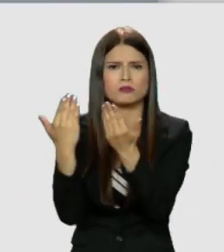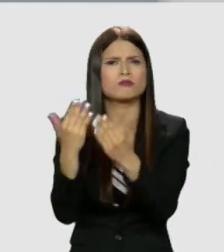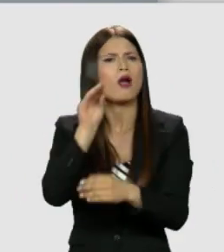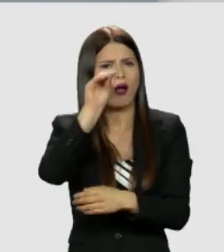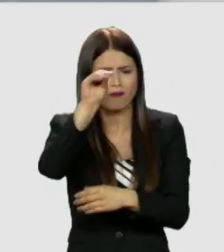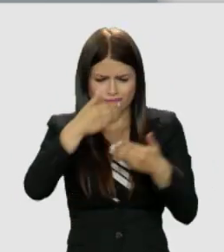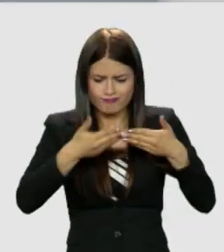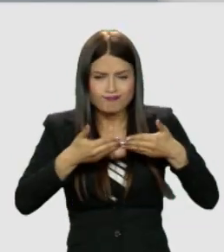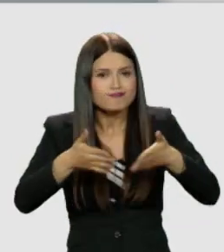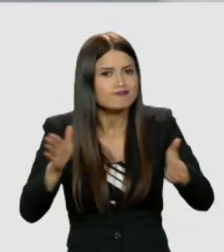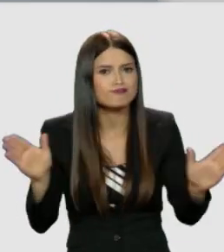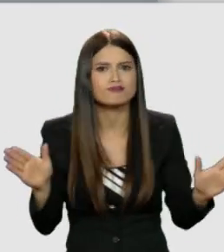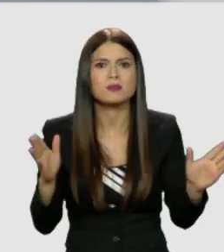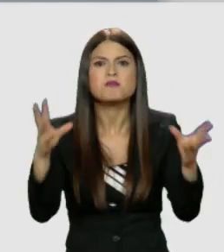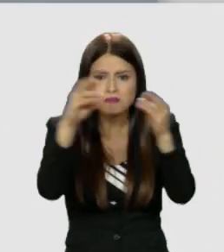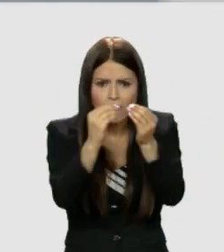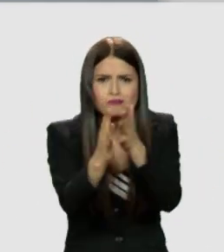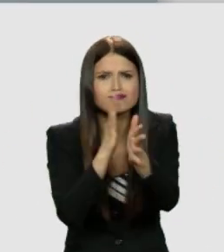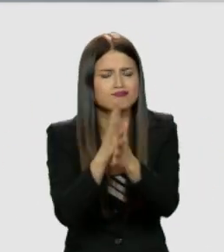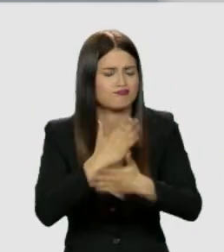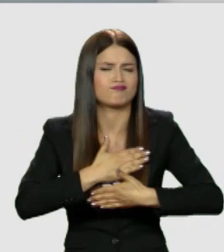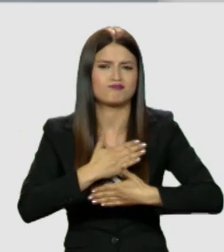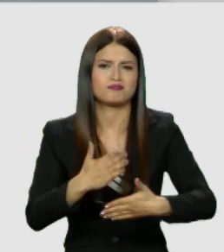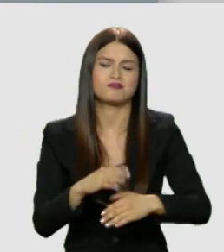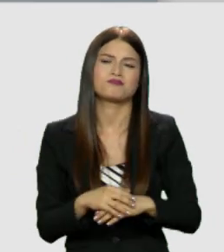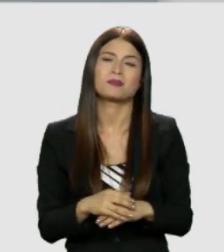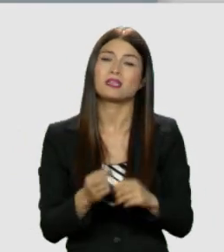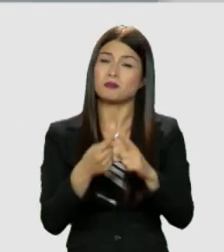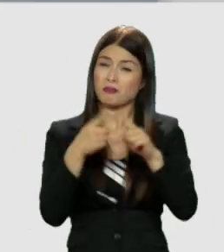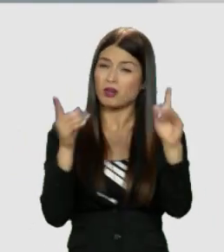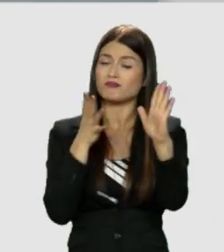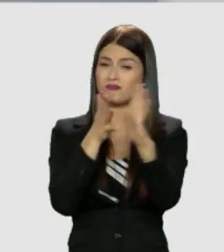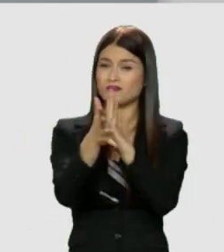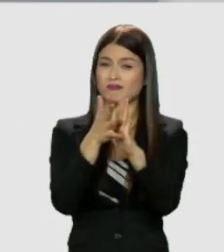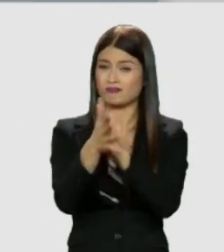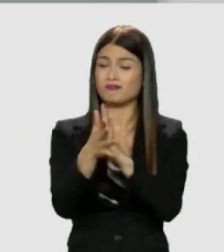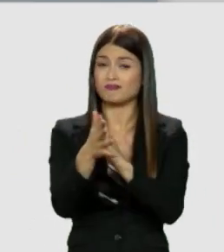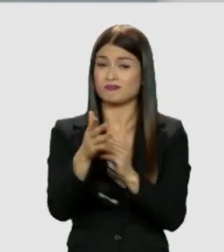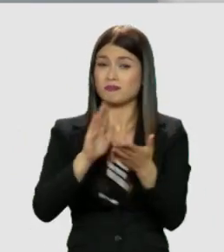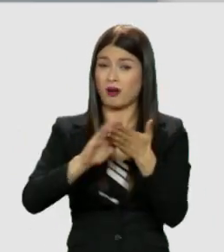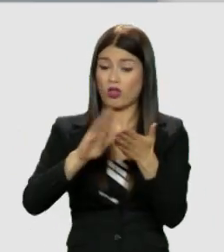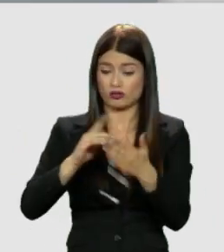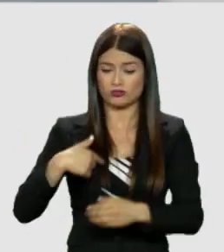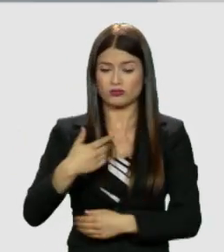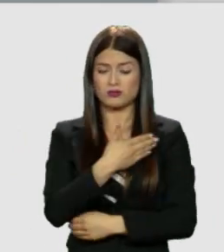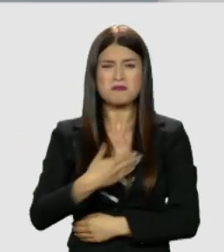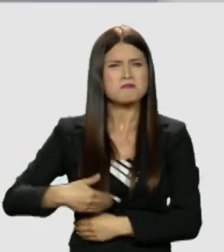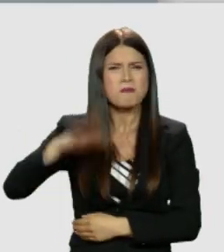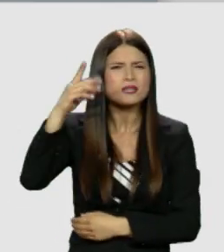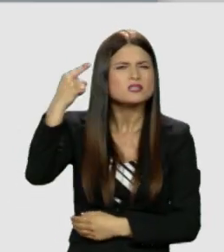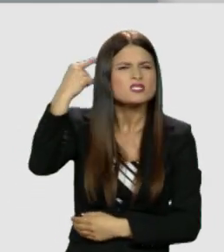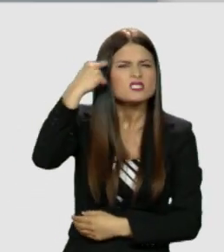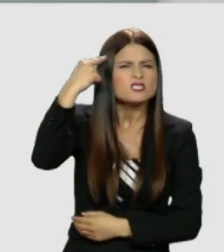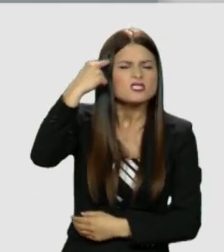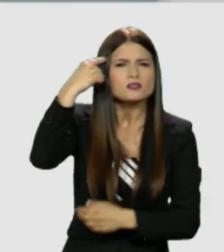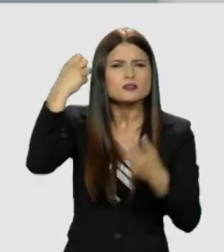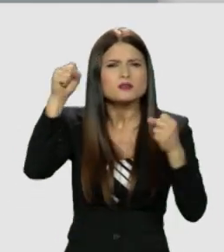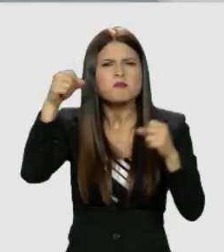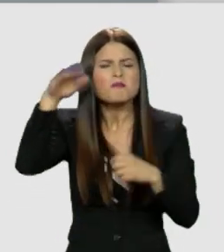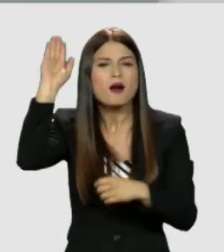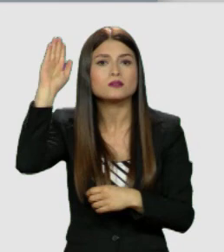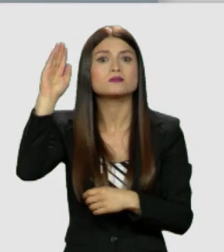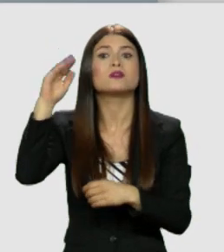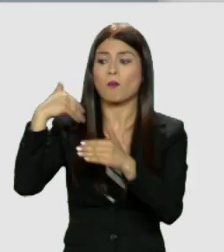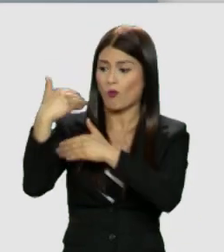pero debo decir una cosa mi primera yp principal preocupación es por el proceso de paz y por el